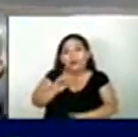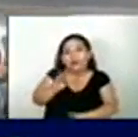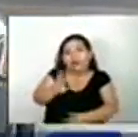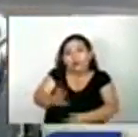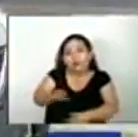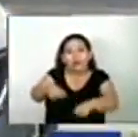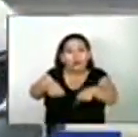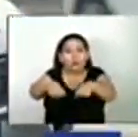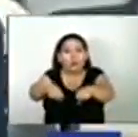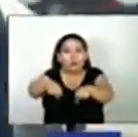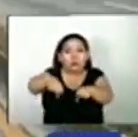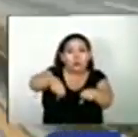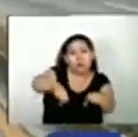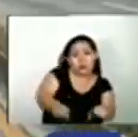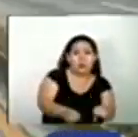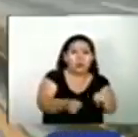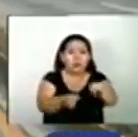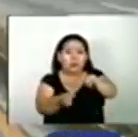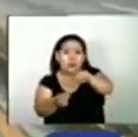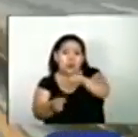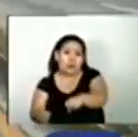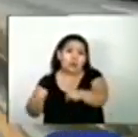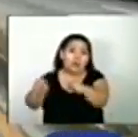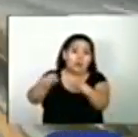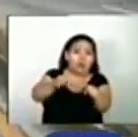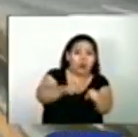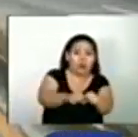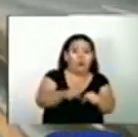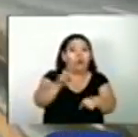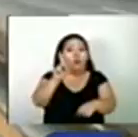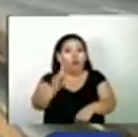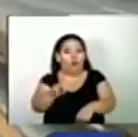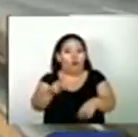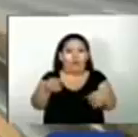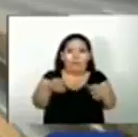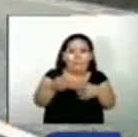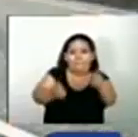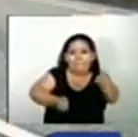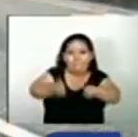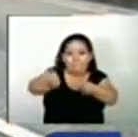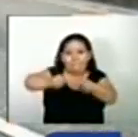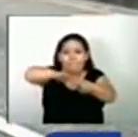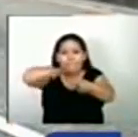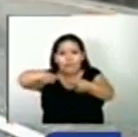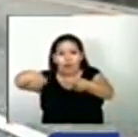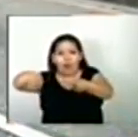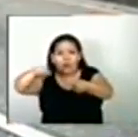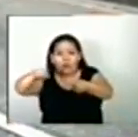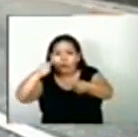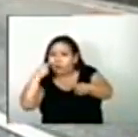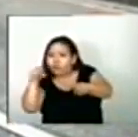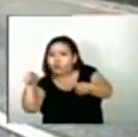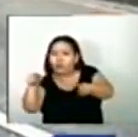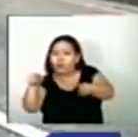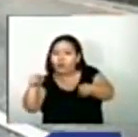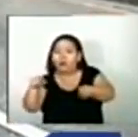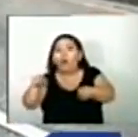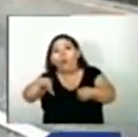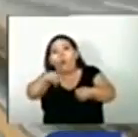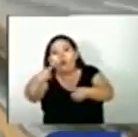al tipo que venía zigzagueando. Estos eran dos, el de un pick-up, de una señora que echó cupusa a uno y